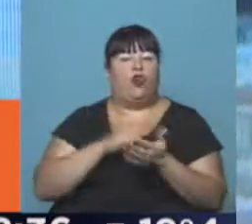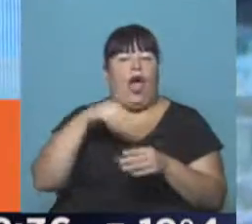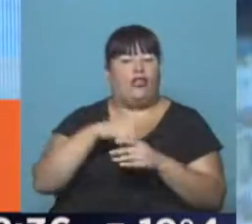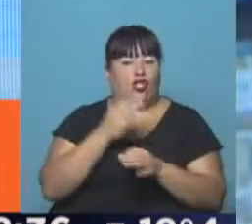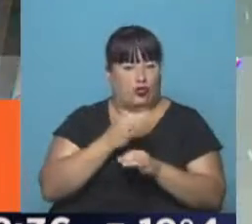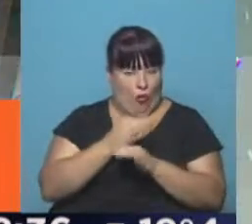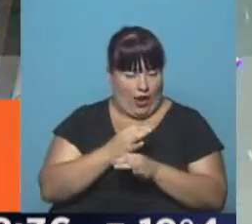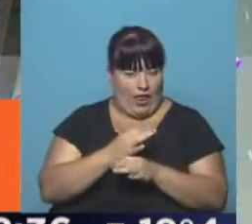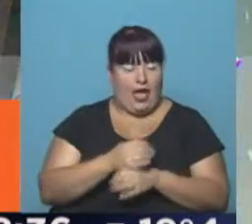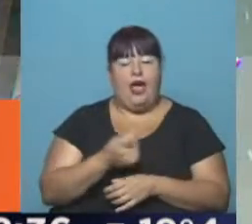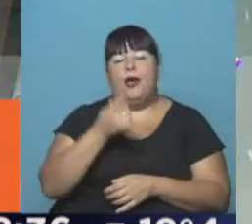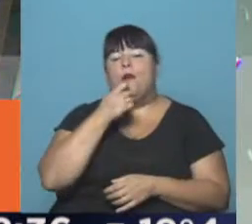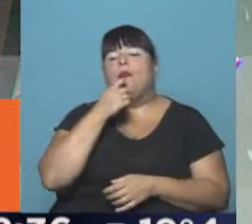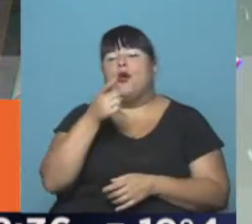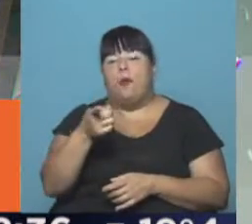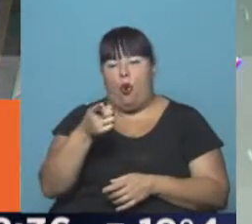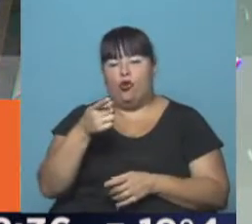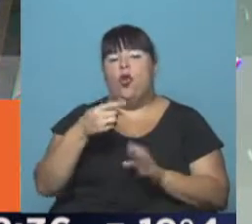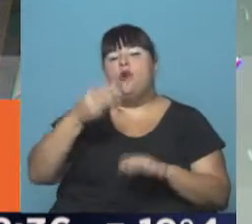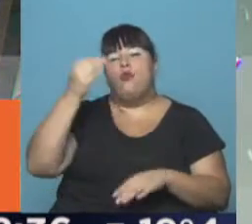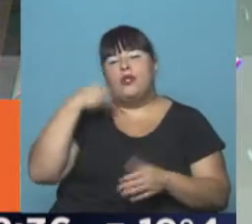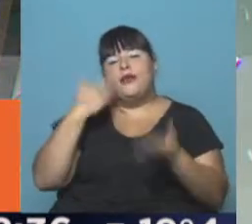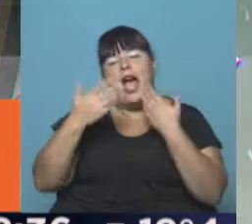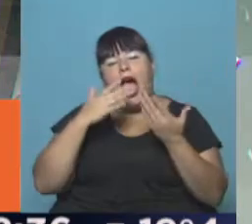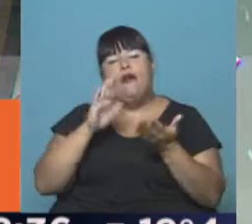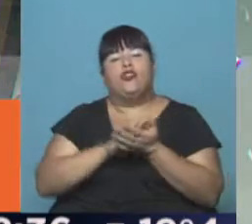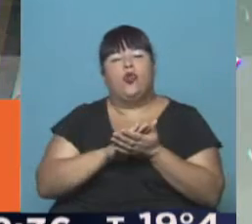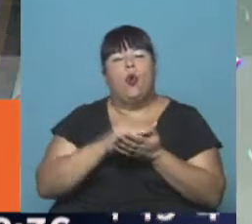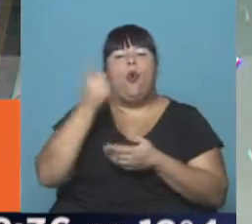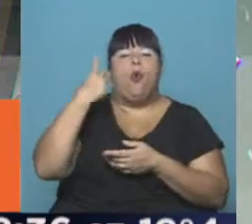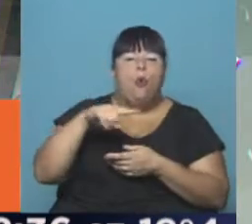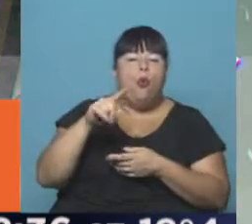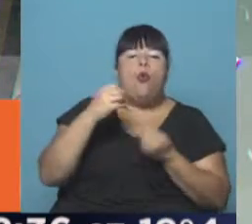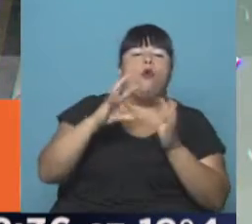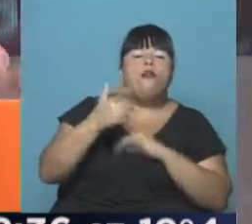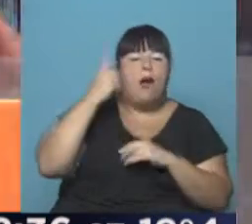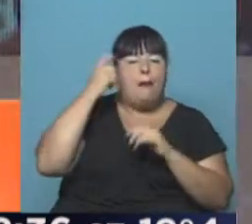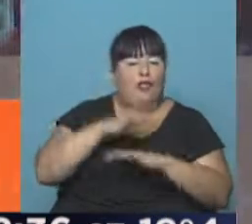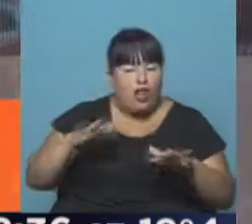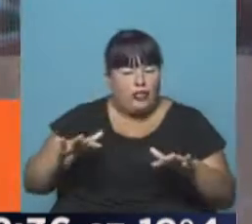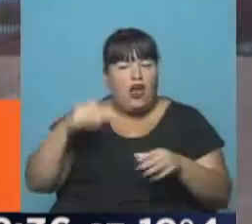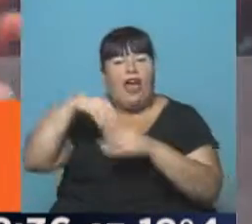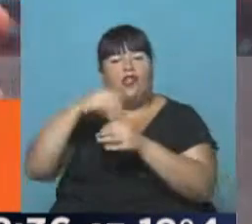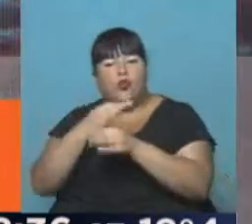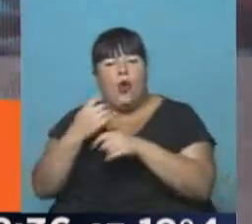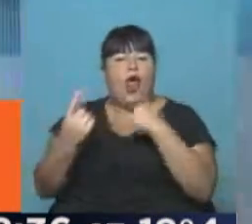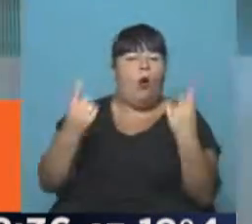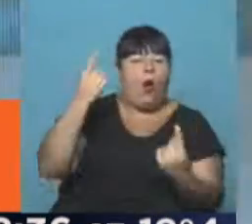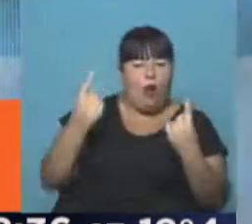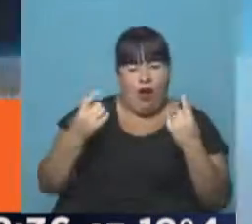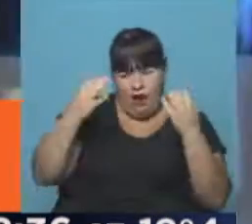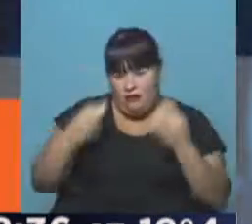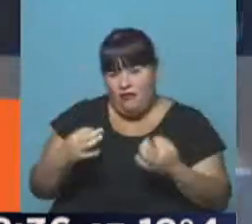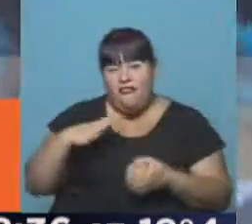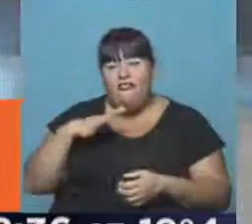escuela. Por ejemplo, muchas veces hablamos sobre cómo aprenden los chicos en una escuela o en otra. Y en realidad lo que